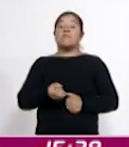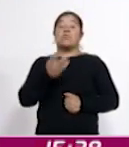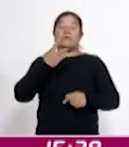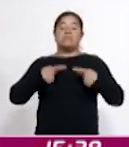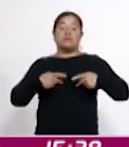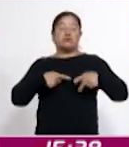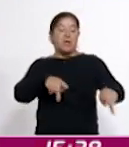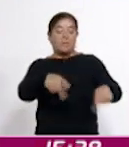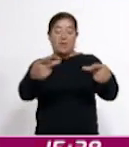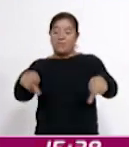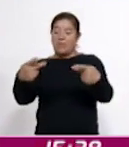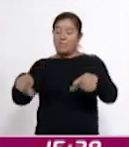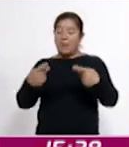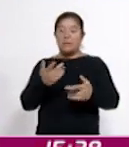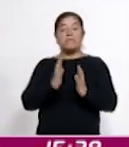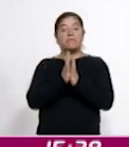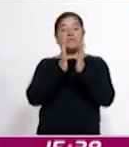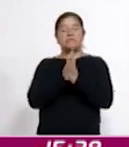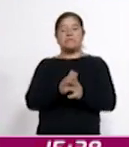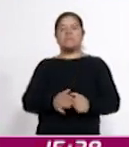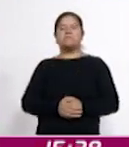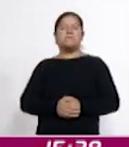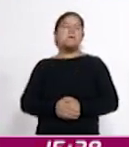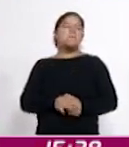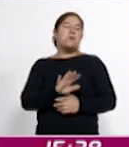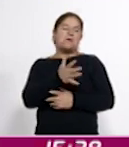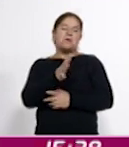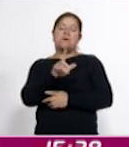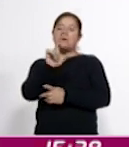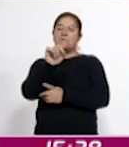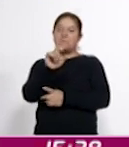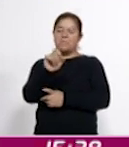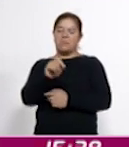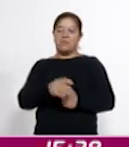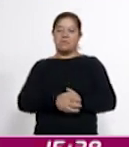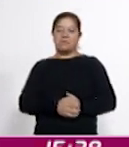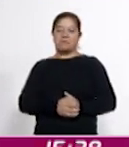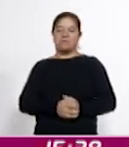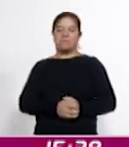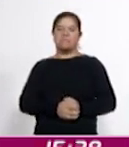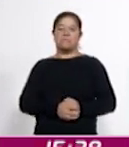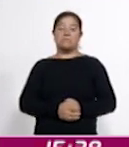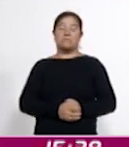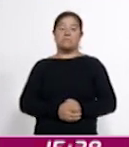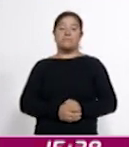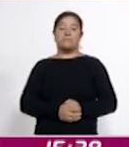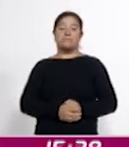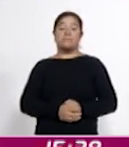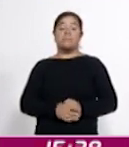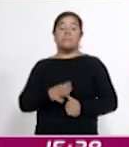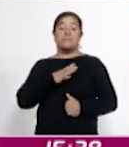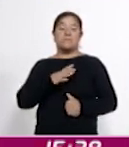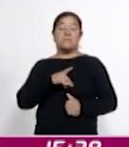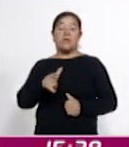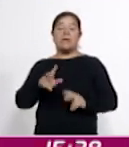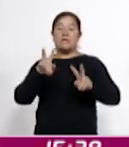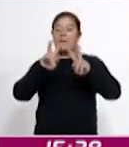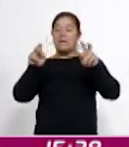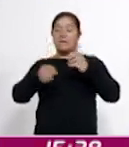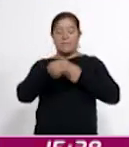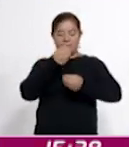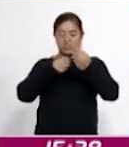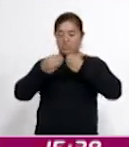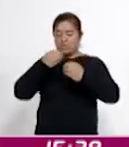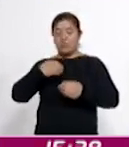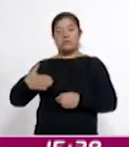en esta feria? Son alrededor de unos 20 expositores los que compartirán el tema de gastronómico de